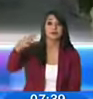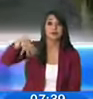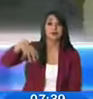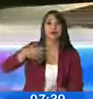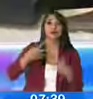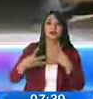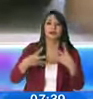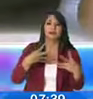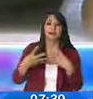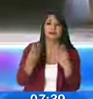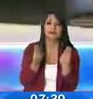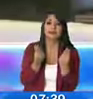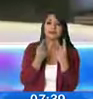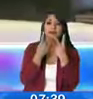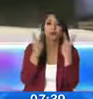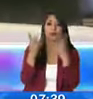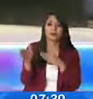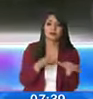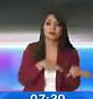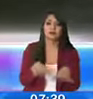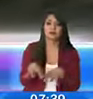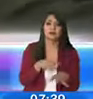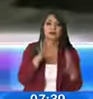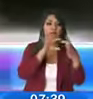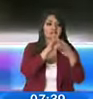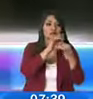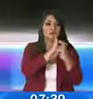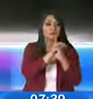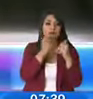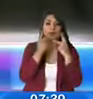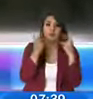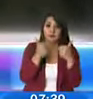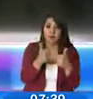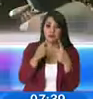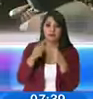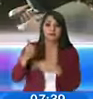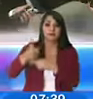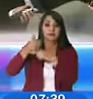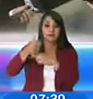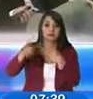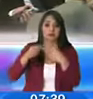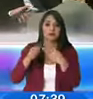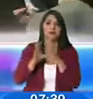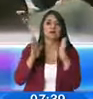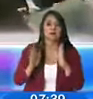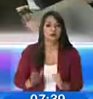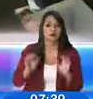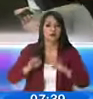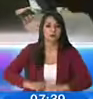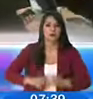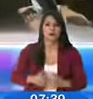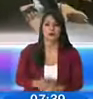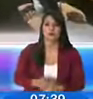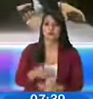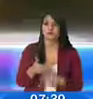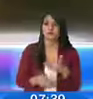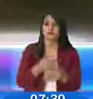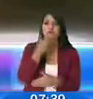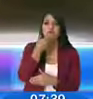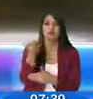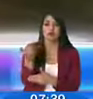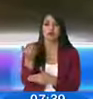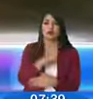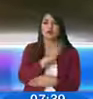de lo público, buenas prácticas entre instituciones públicas, autoridades y ciudadanos, logrando mejorar la